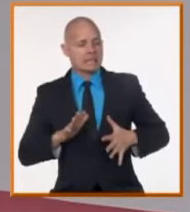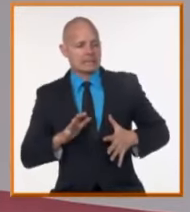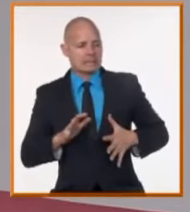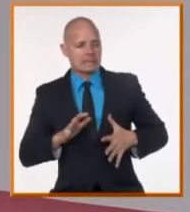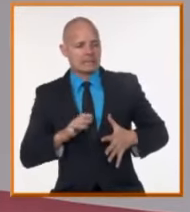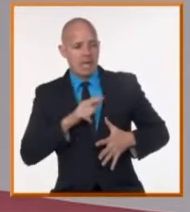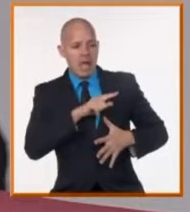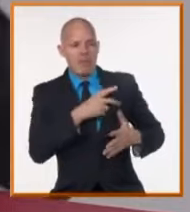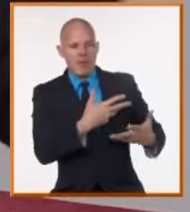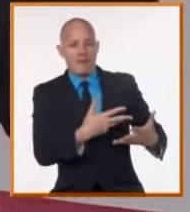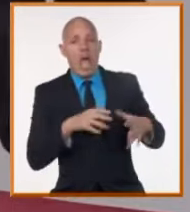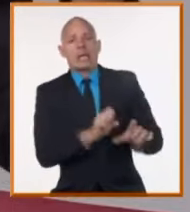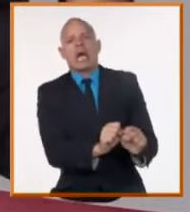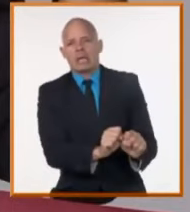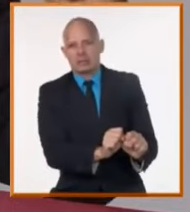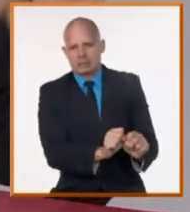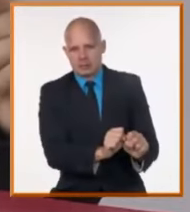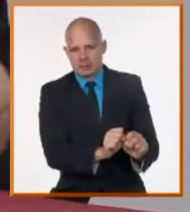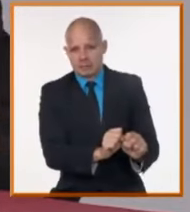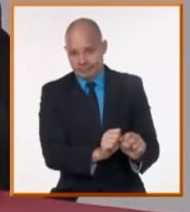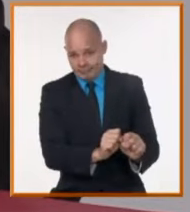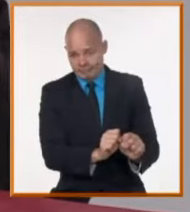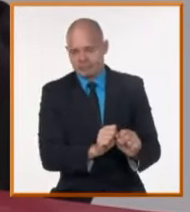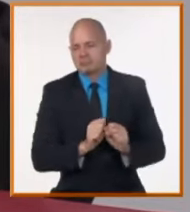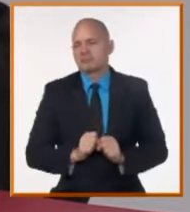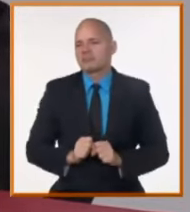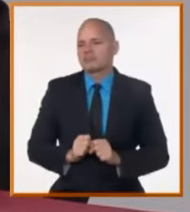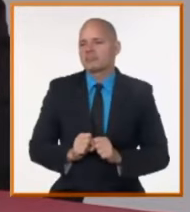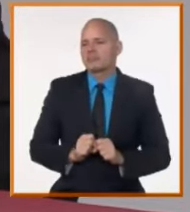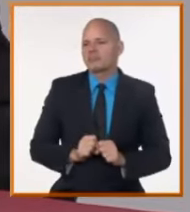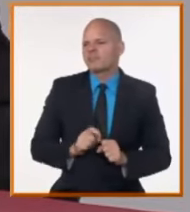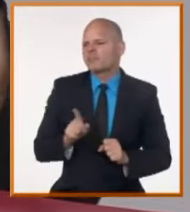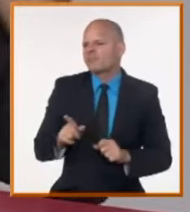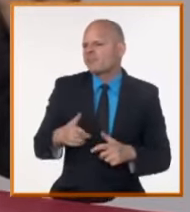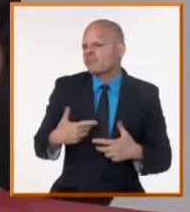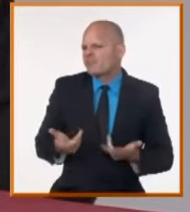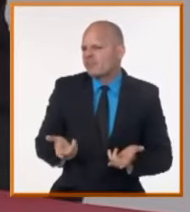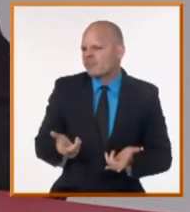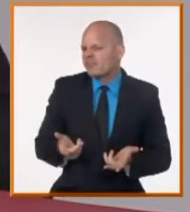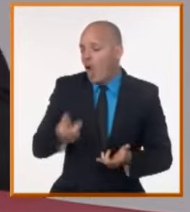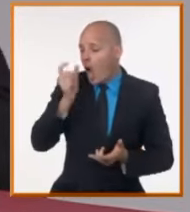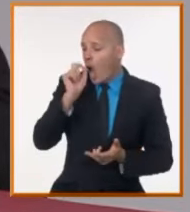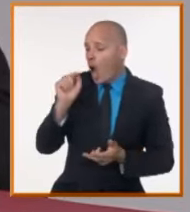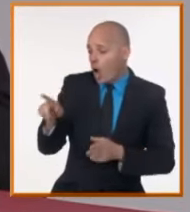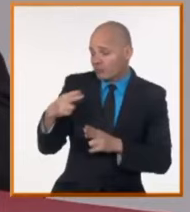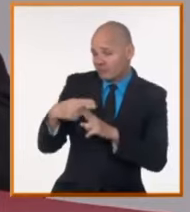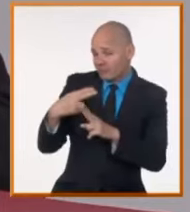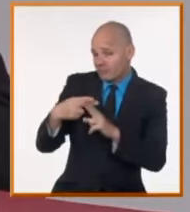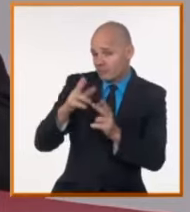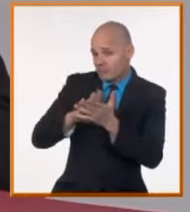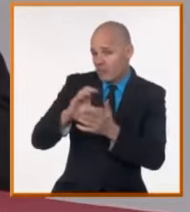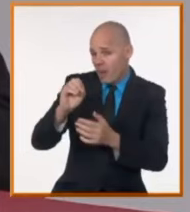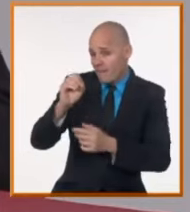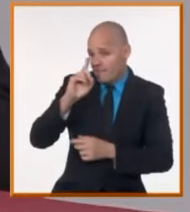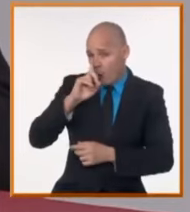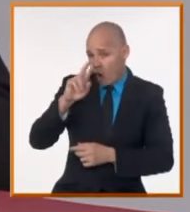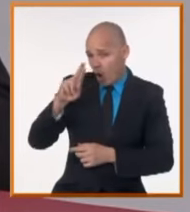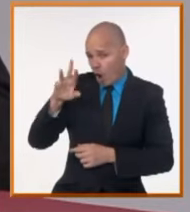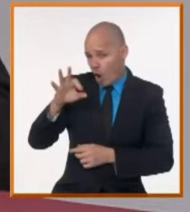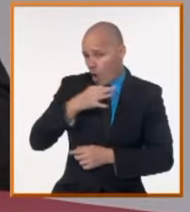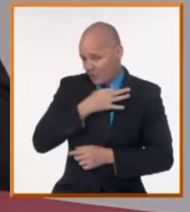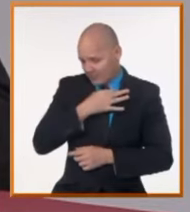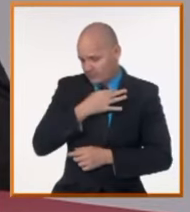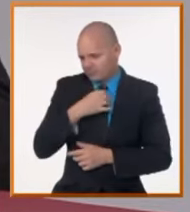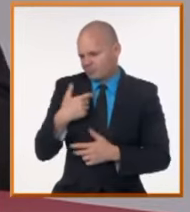Pero en ese instante ocurren dos cosas que alarman a Monroe. Una es que Rusia, el